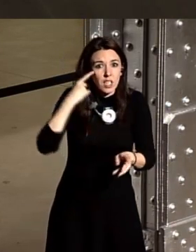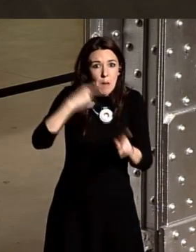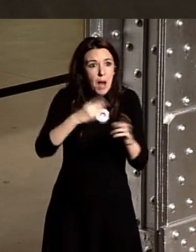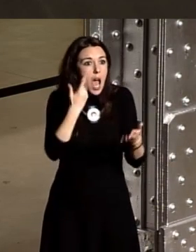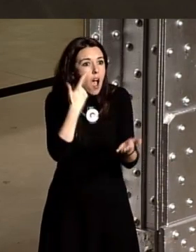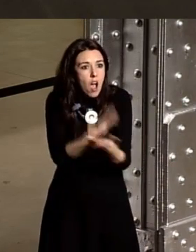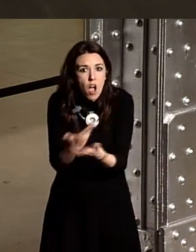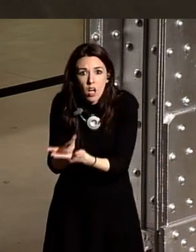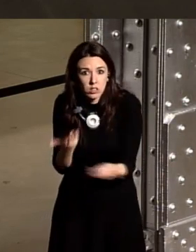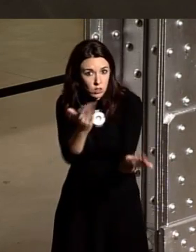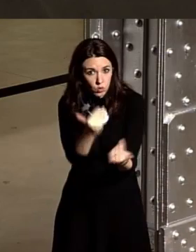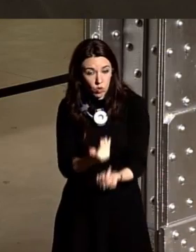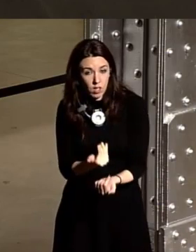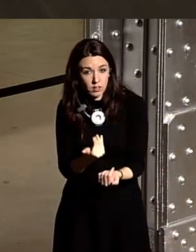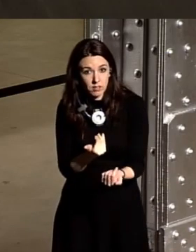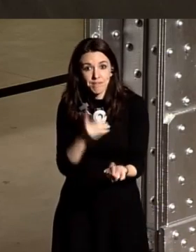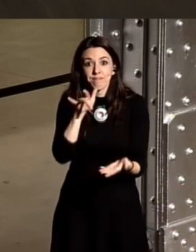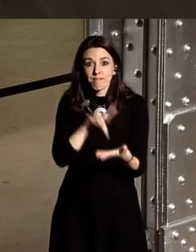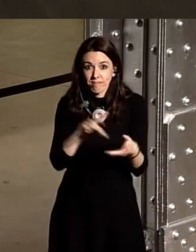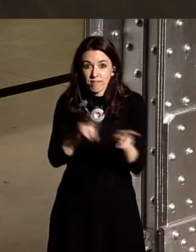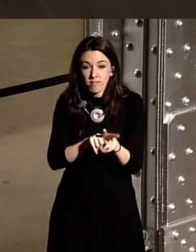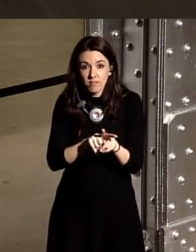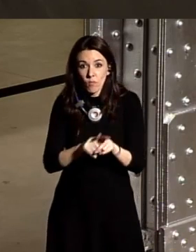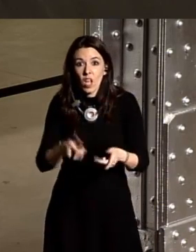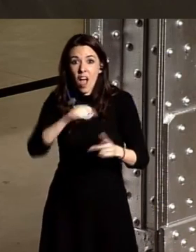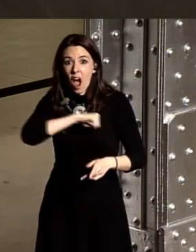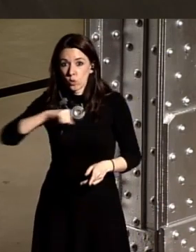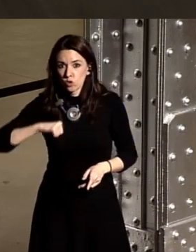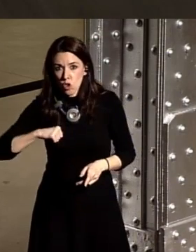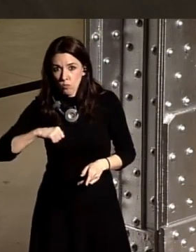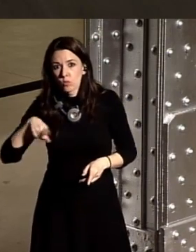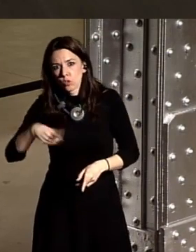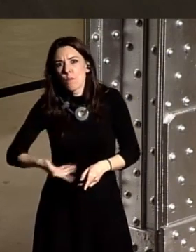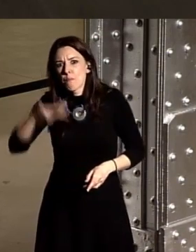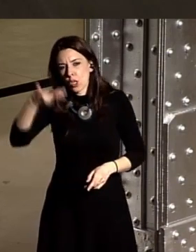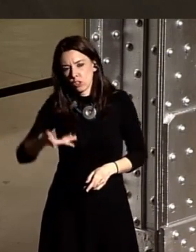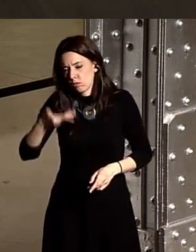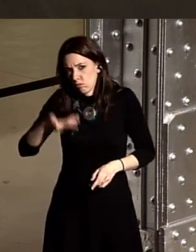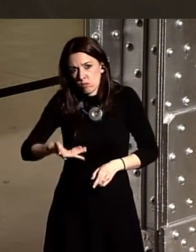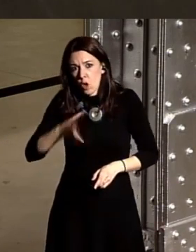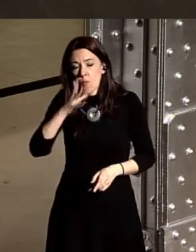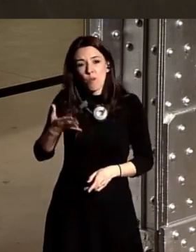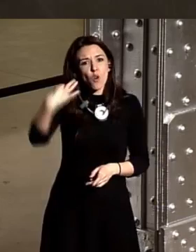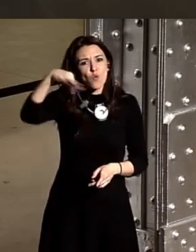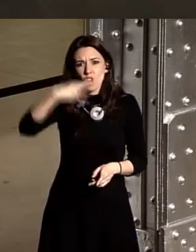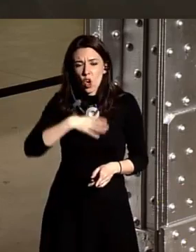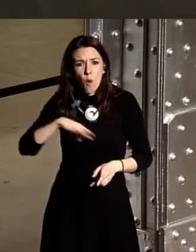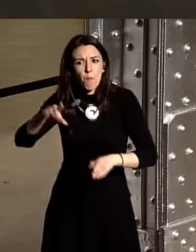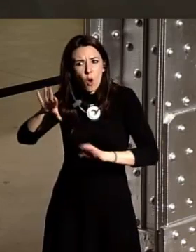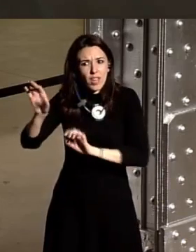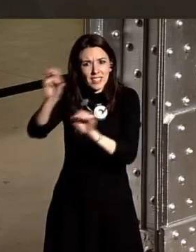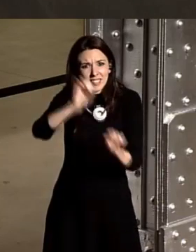Sí. En este sentido, los freelance sois fundamentales, porque sois los únicos que podéis seguir